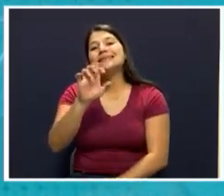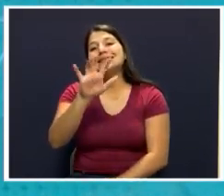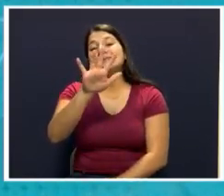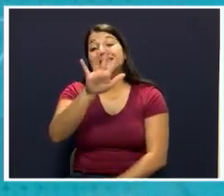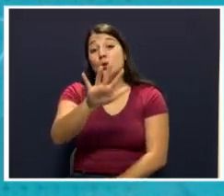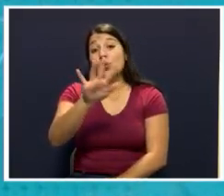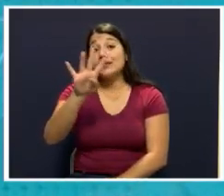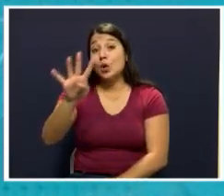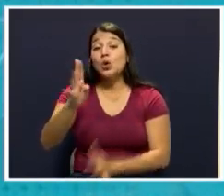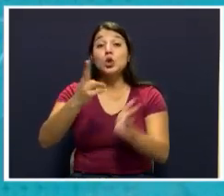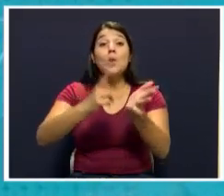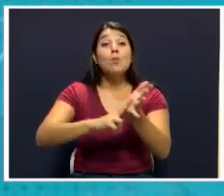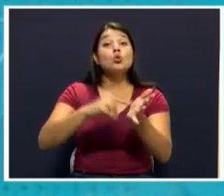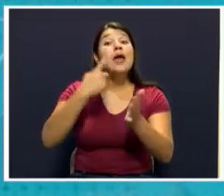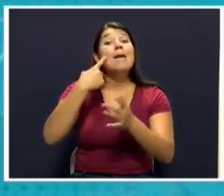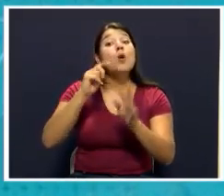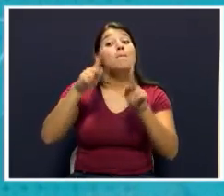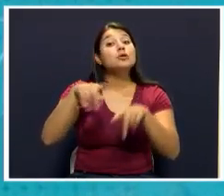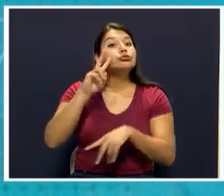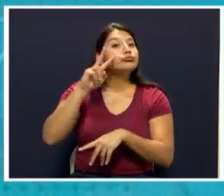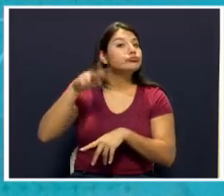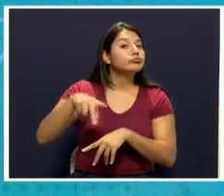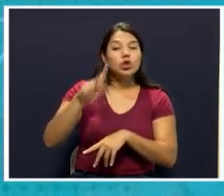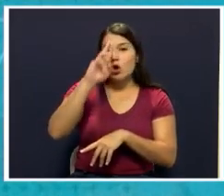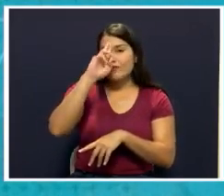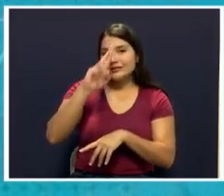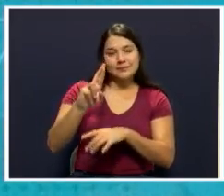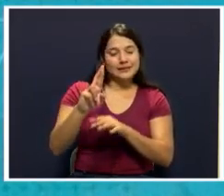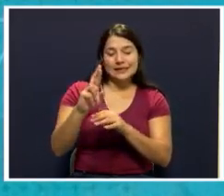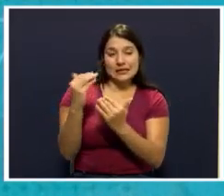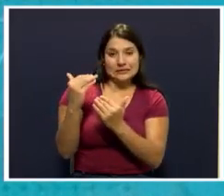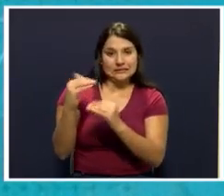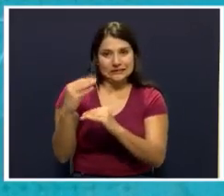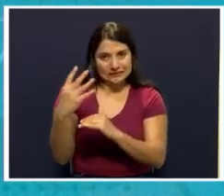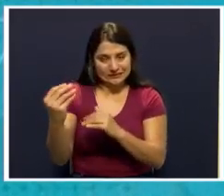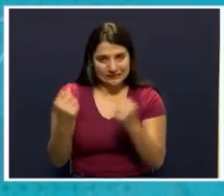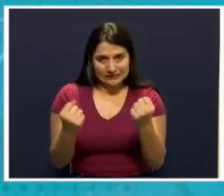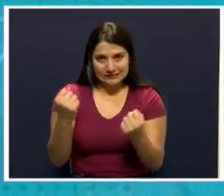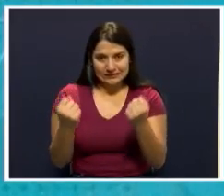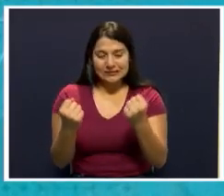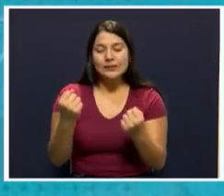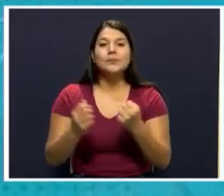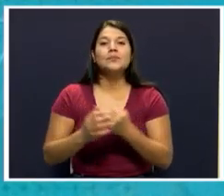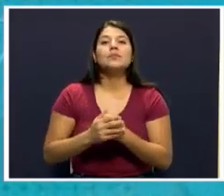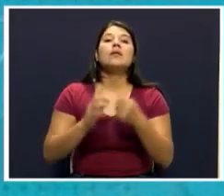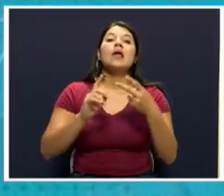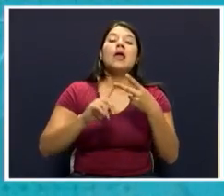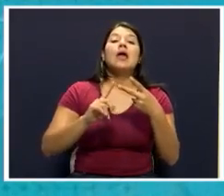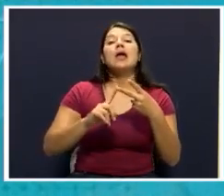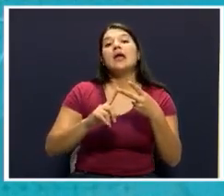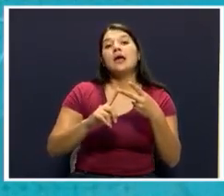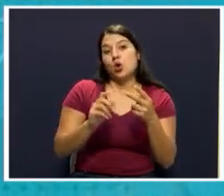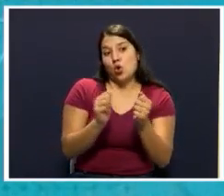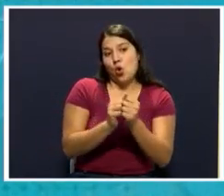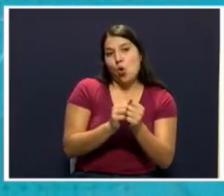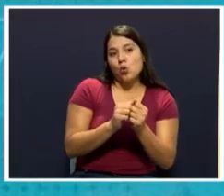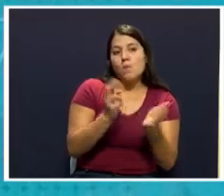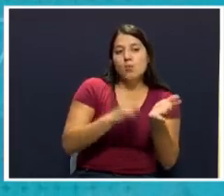3.754 multas por la restricción vehicular sanitaria, tanto en el escenario de la multa baja de 23.000 como en el escenario de la multa alta